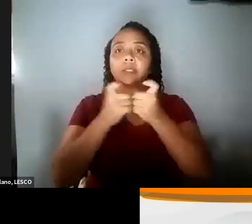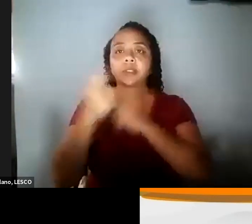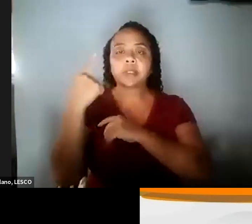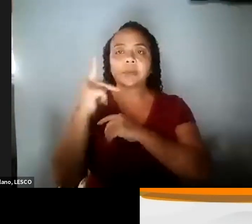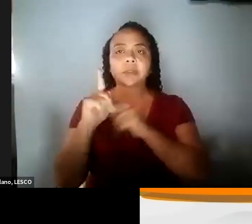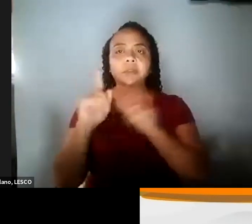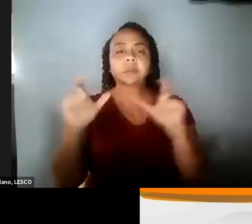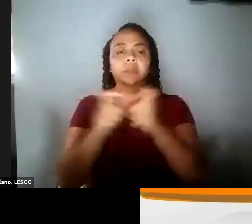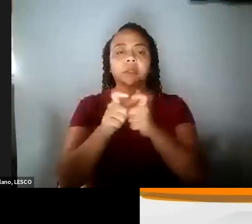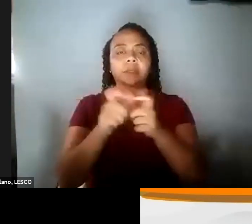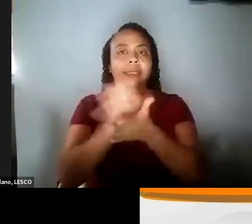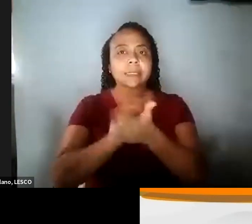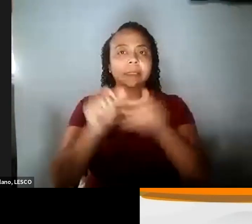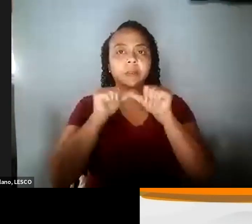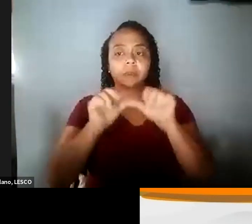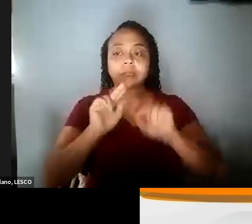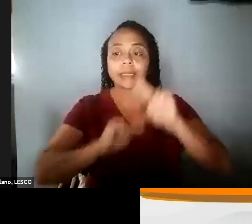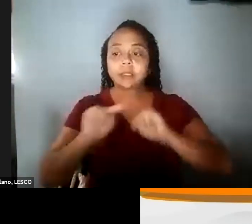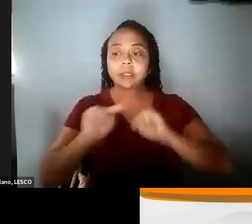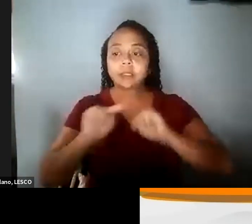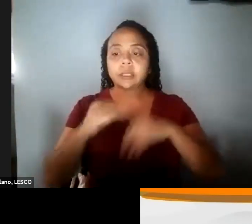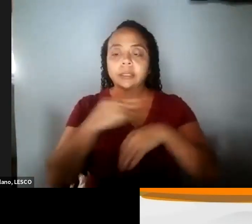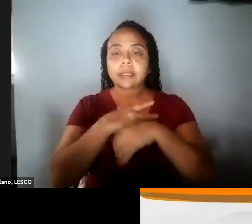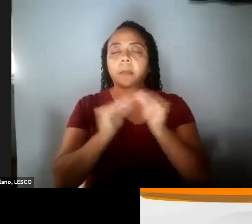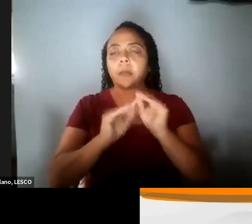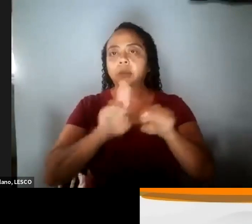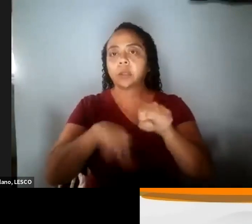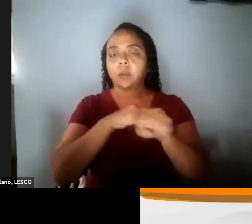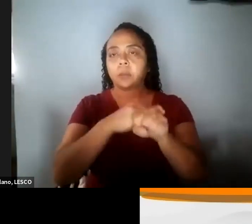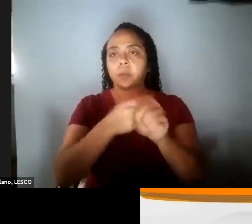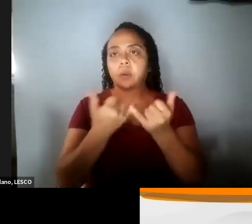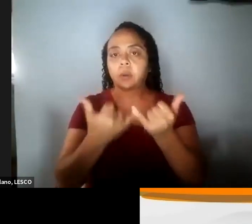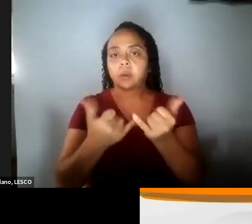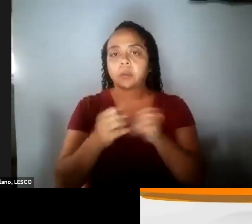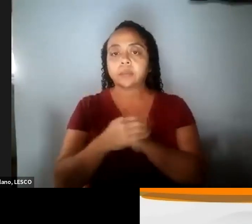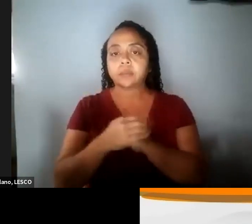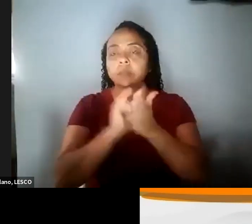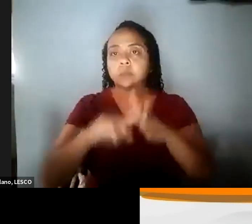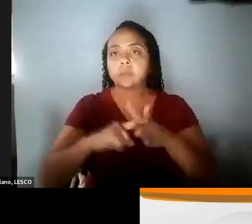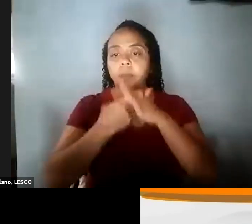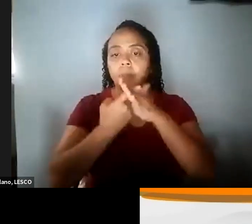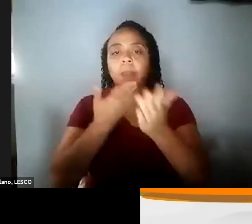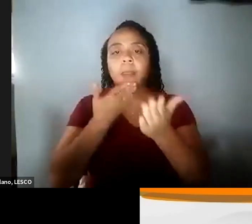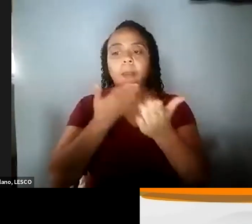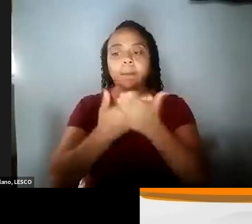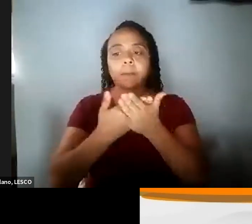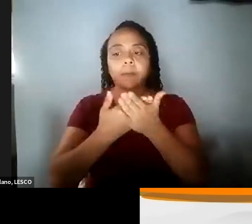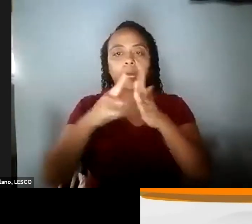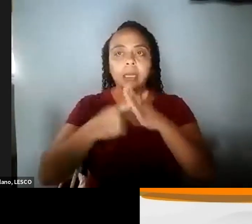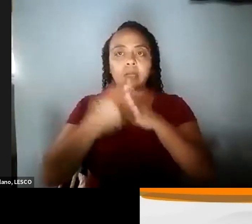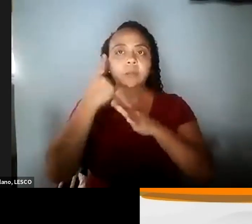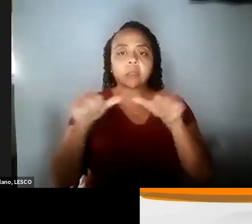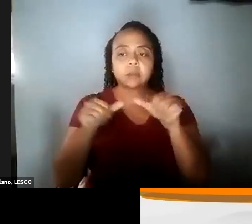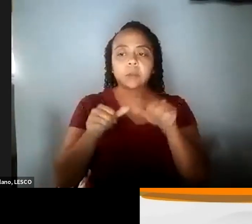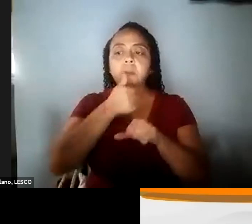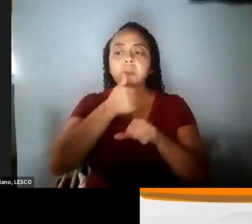y continuidad de negocio se está haciendo más común hoy en día y es un comienzo es un buen inicio para qué por privado